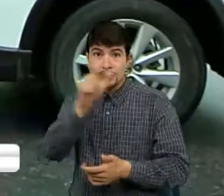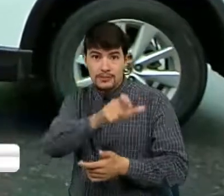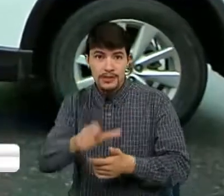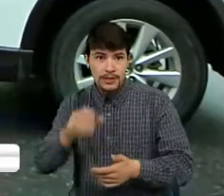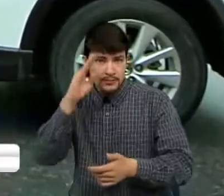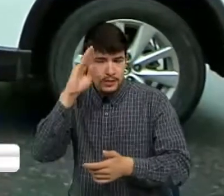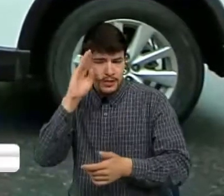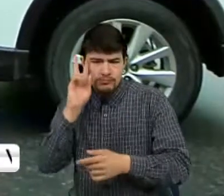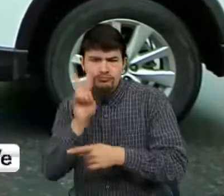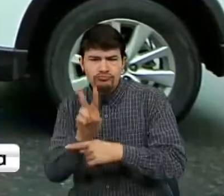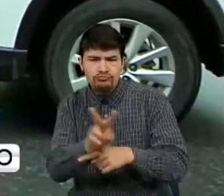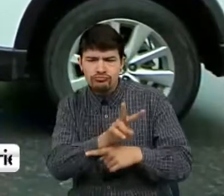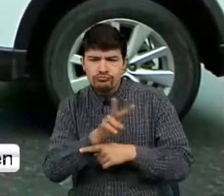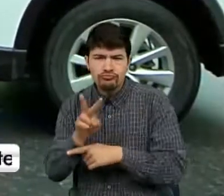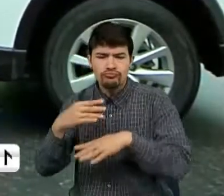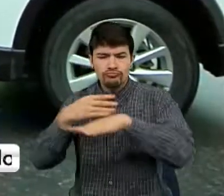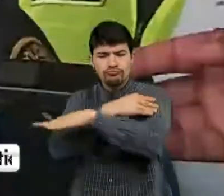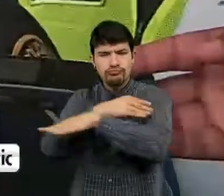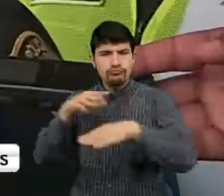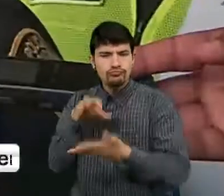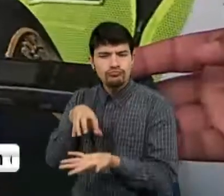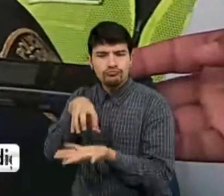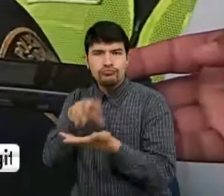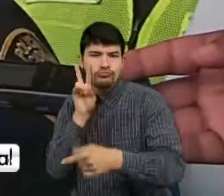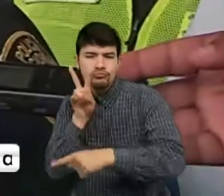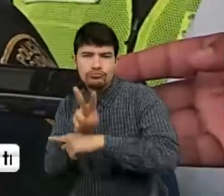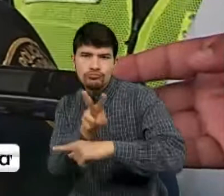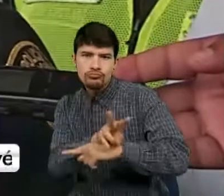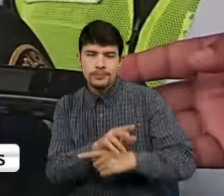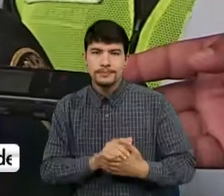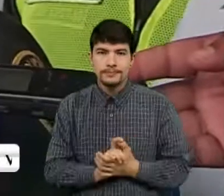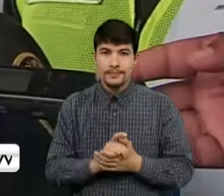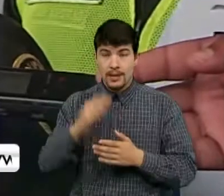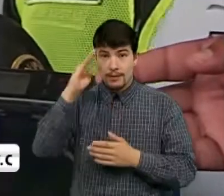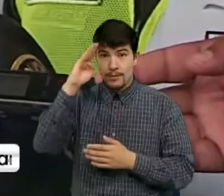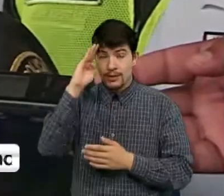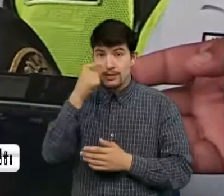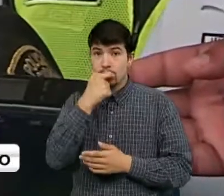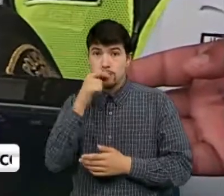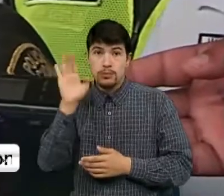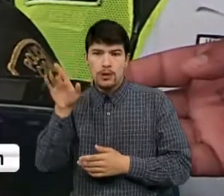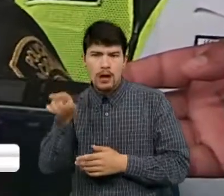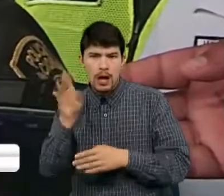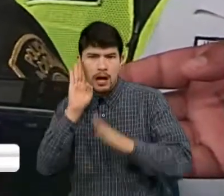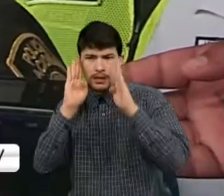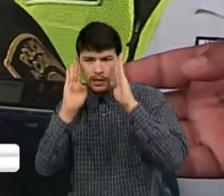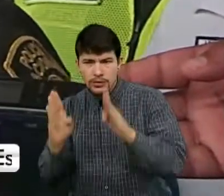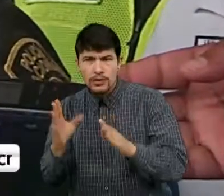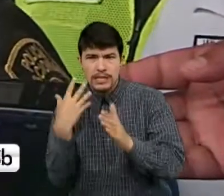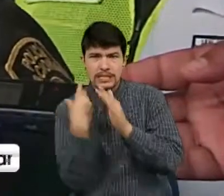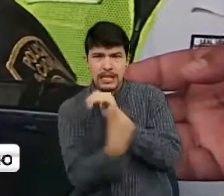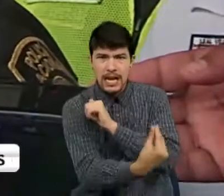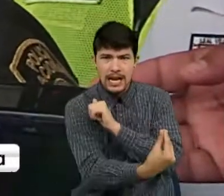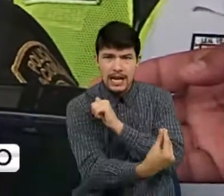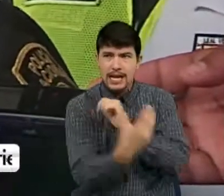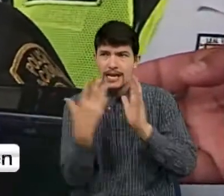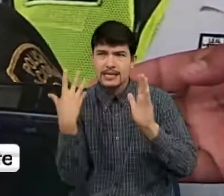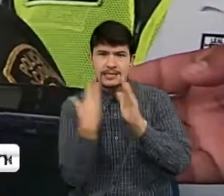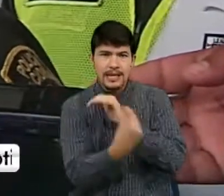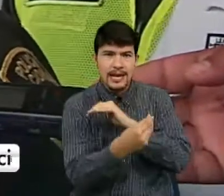presentes en los principales corredores viales la policía de tránsito estuvo muy atenta en los en las salidas de